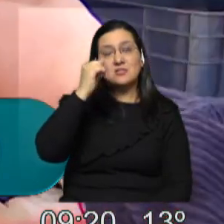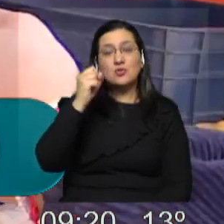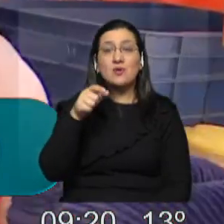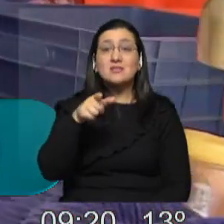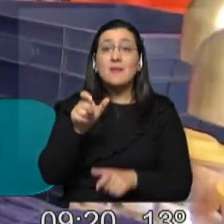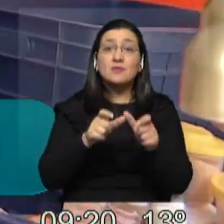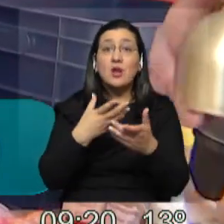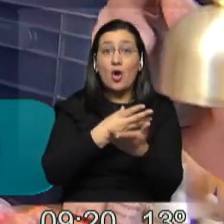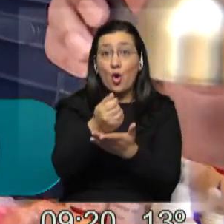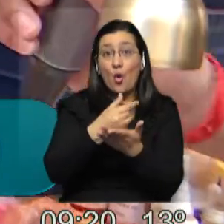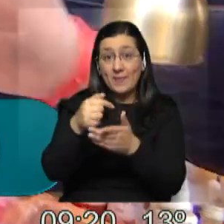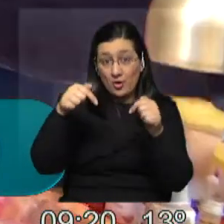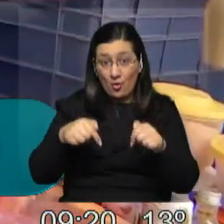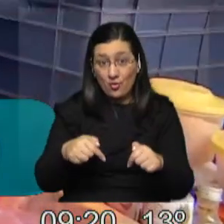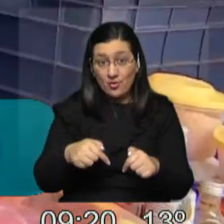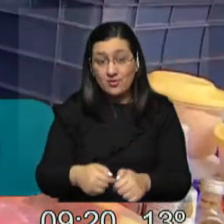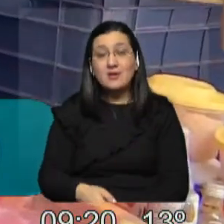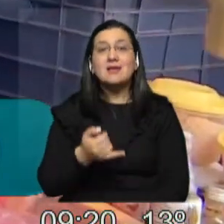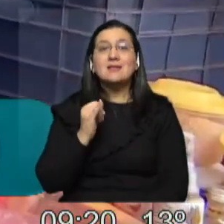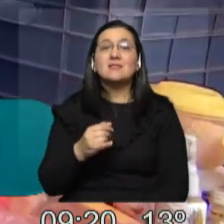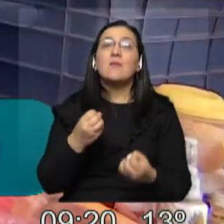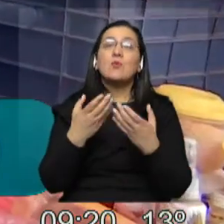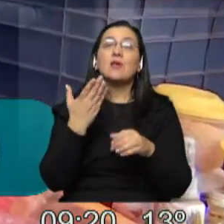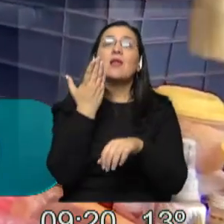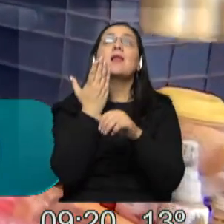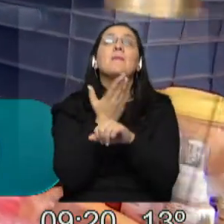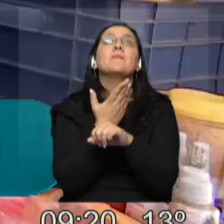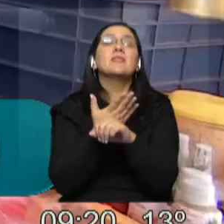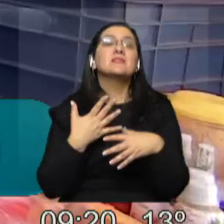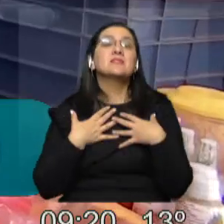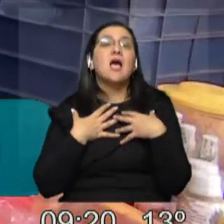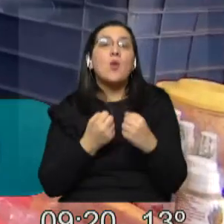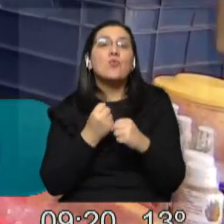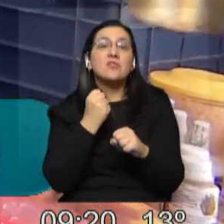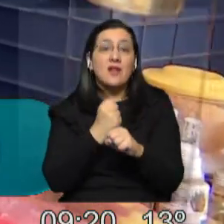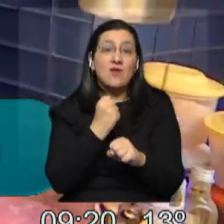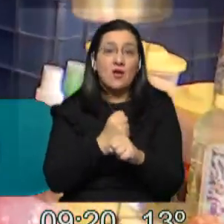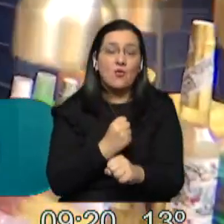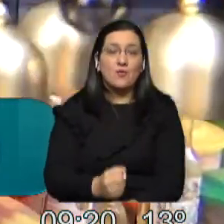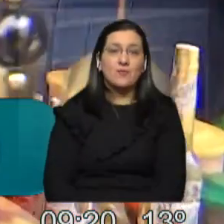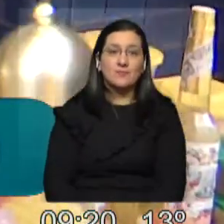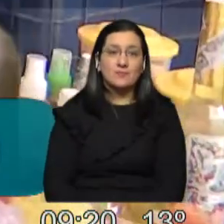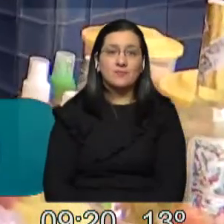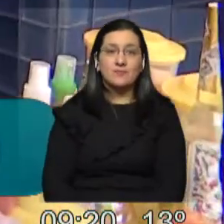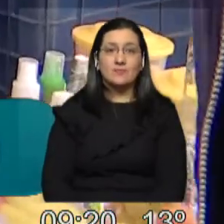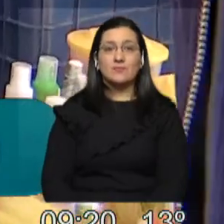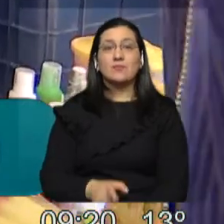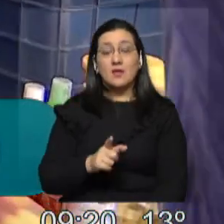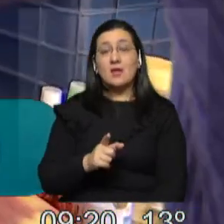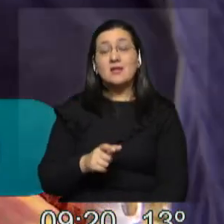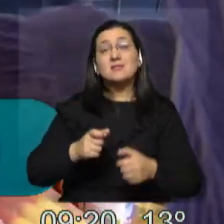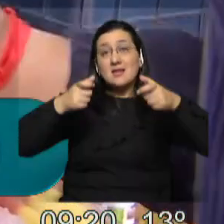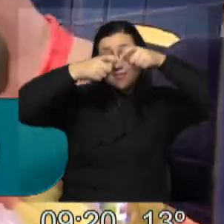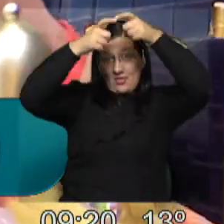la gente va a comprar hoy, en el día de hoy, digamos. Sí, porque le piden para la salud y el trabajo. Que es el patrono de la salud y el